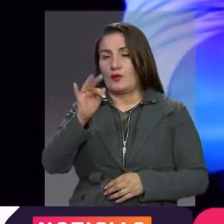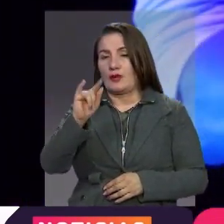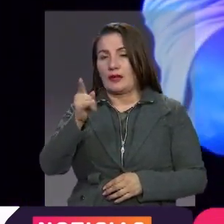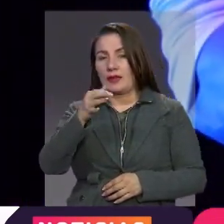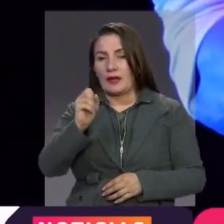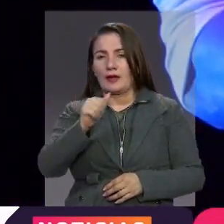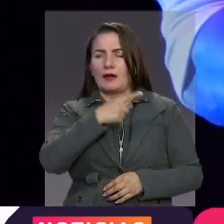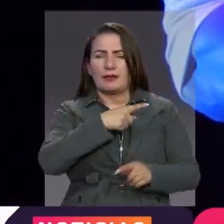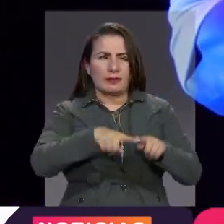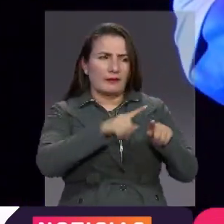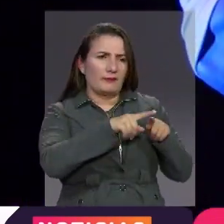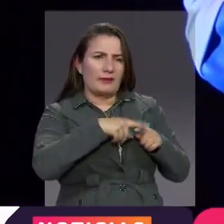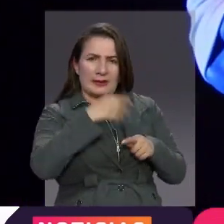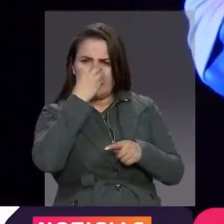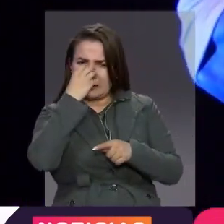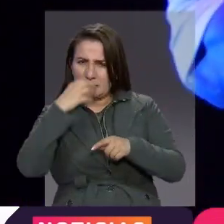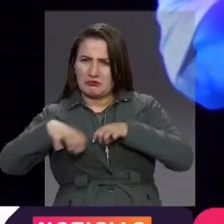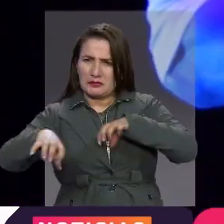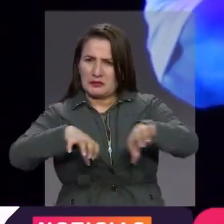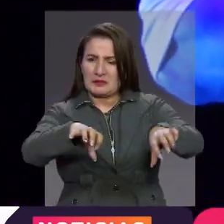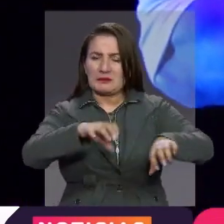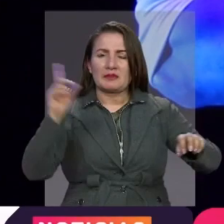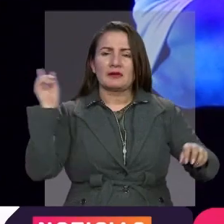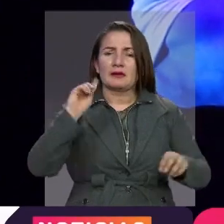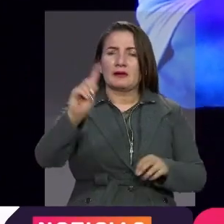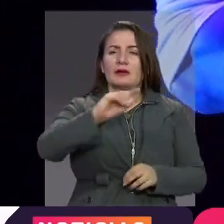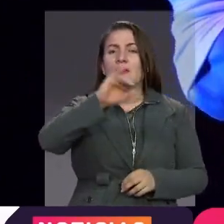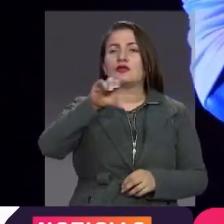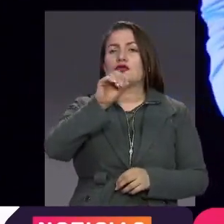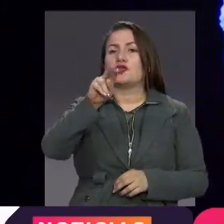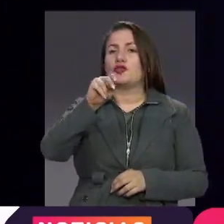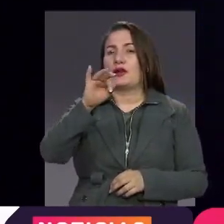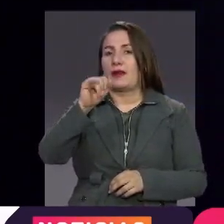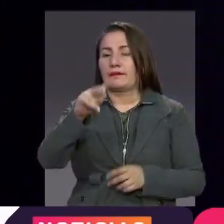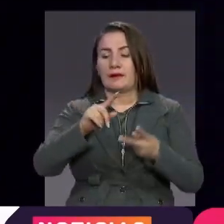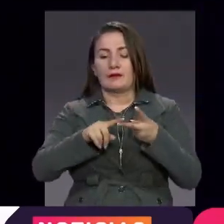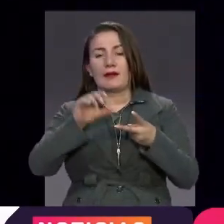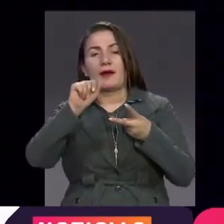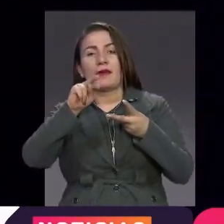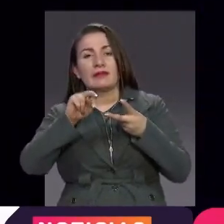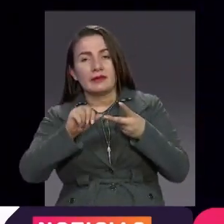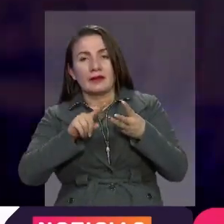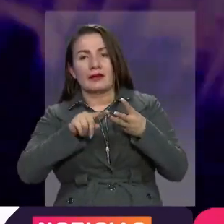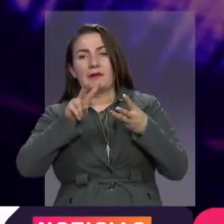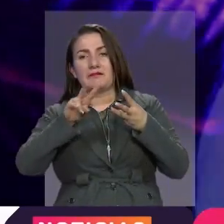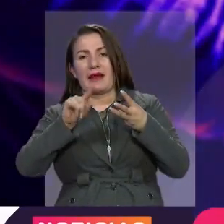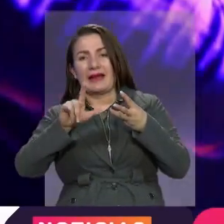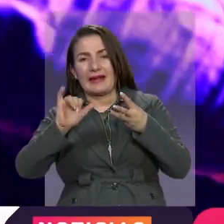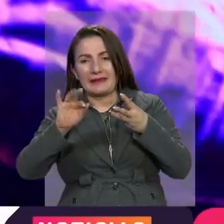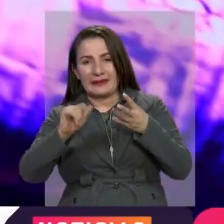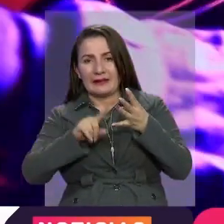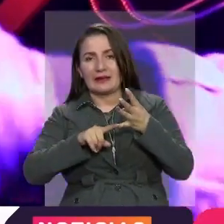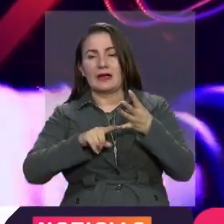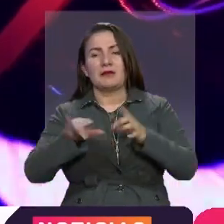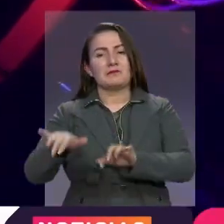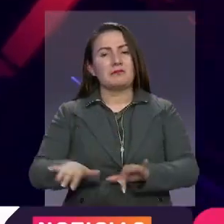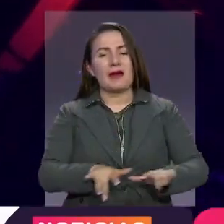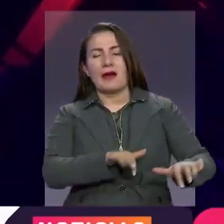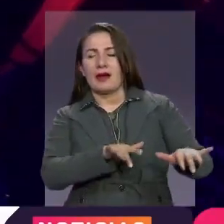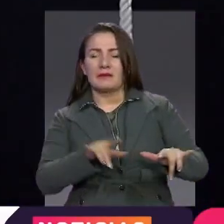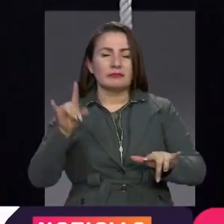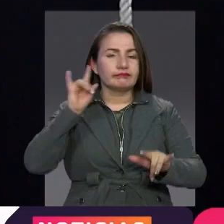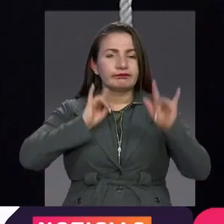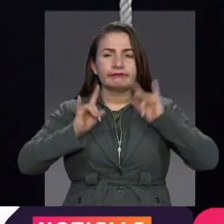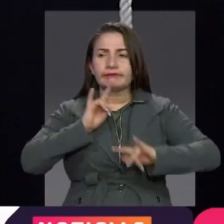escenario con los artistas circenses de gran trayectoria jonathan rodríguez y andré a menezes junto a valentina castillo en el piano y el diseño